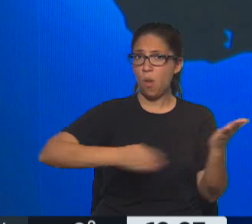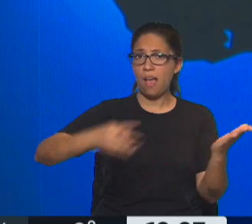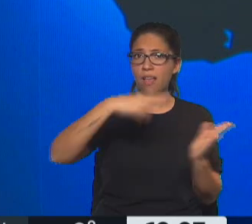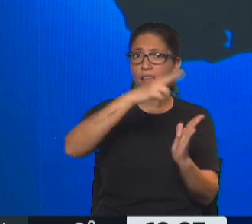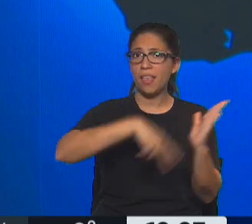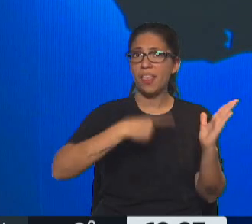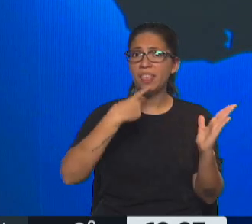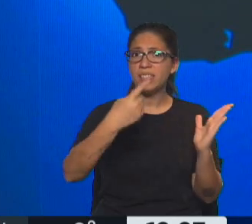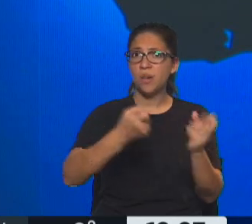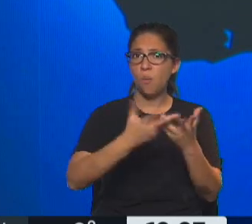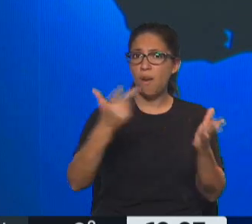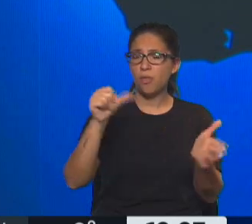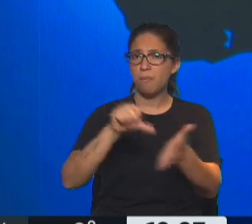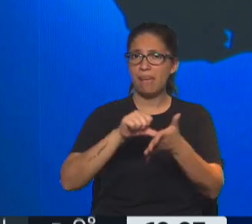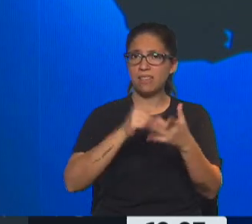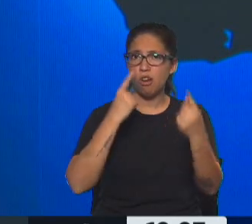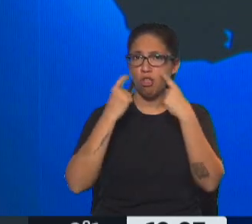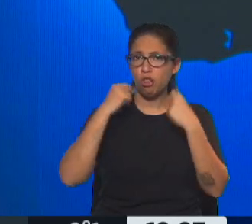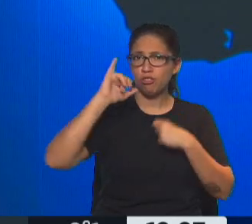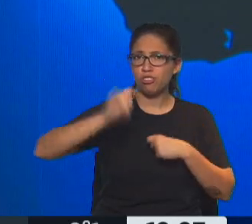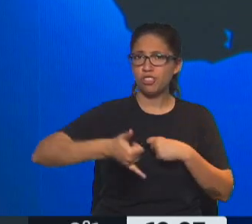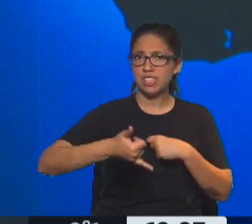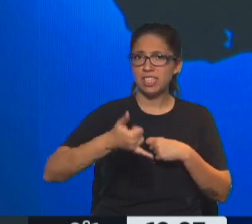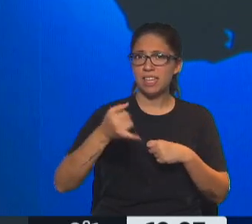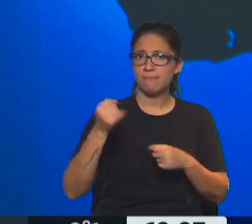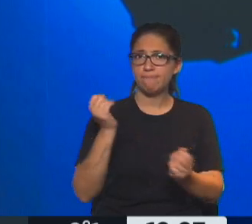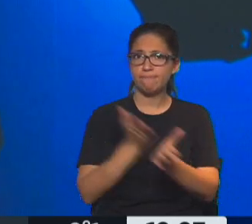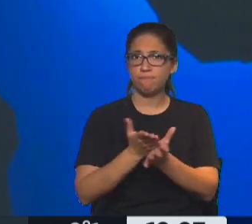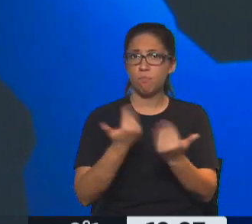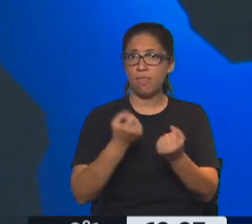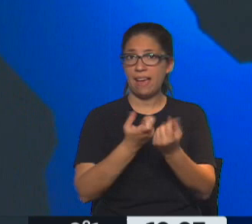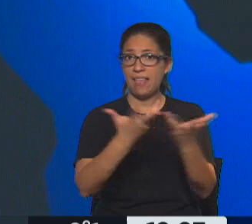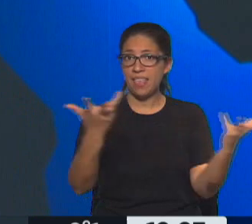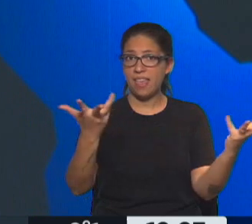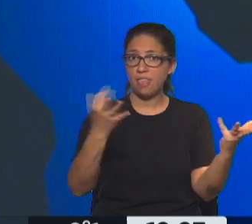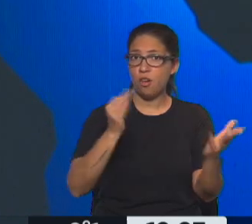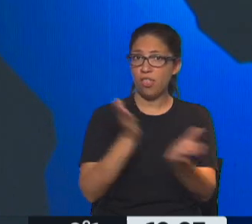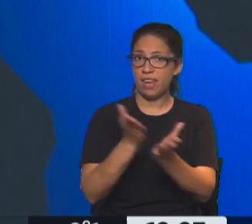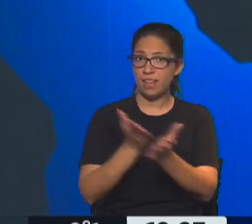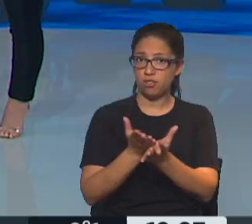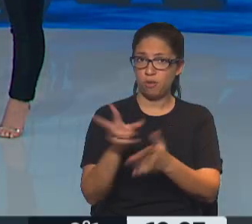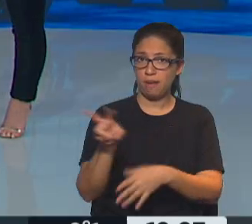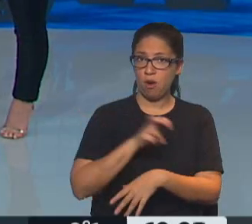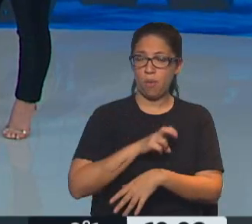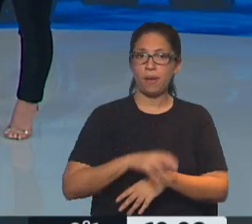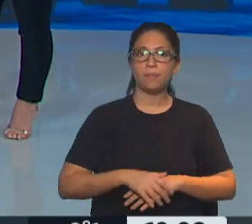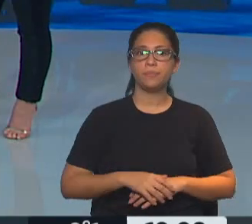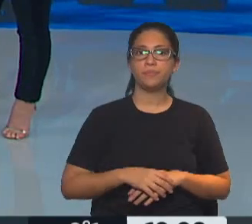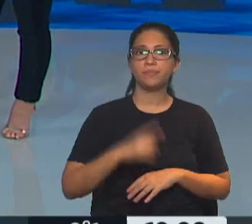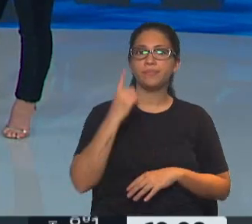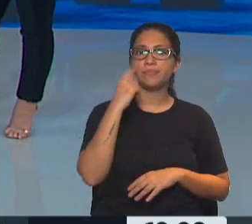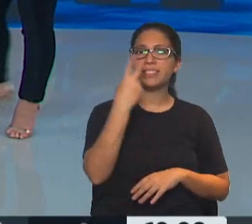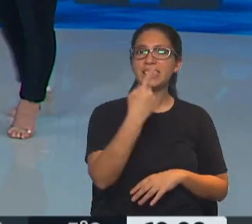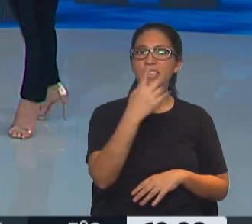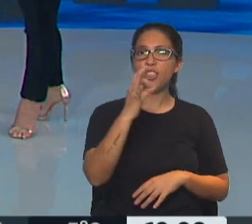dice cuáles son los países que regulan, que tienen algún tipo de medida. Puede ser cupo, puede ser derecho de exportación. Fíjense,